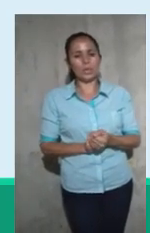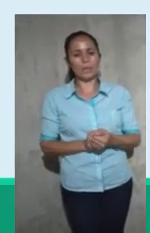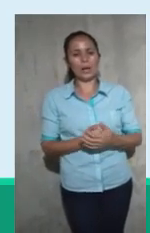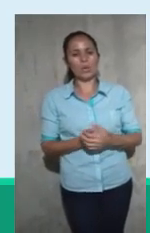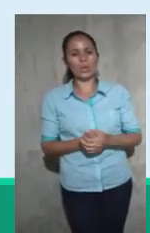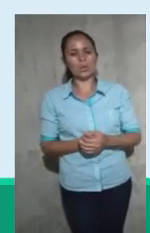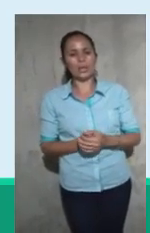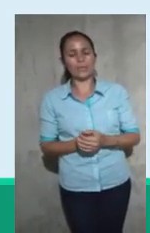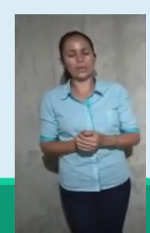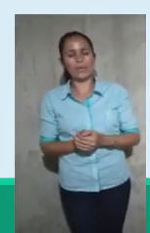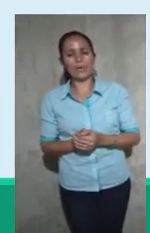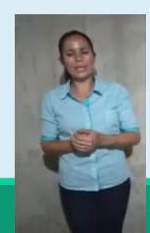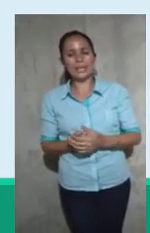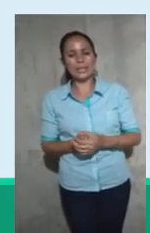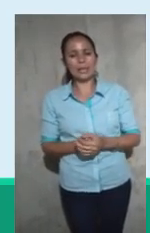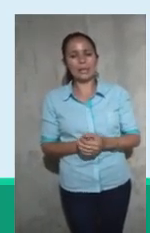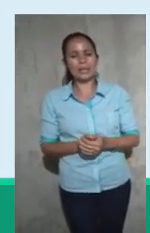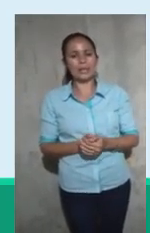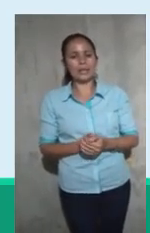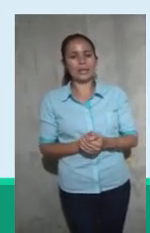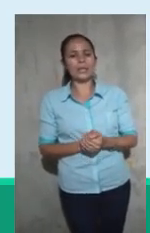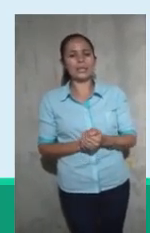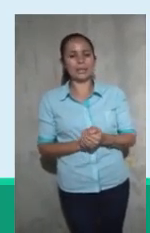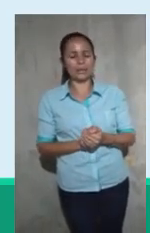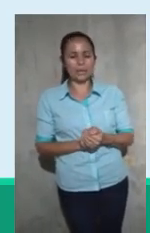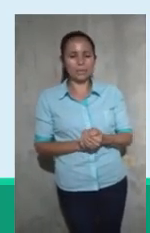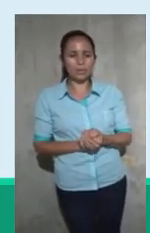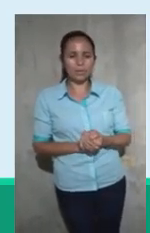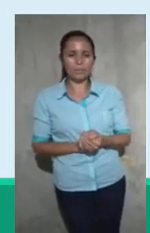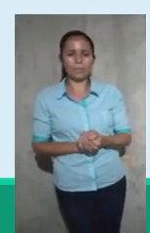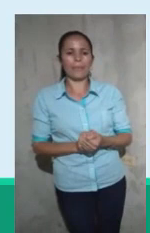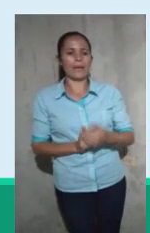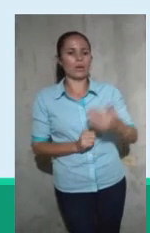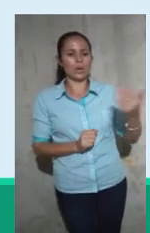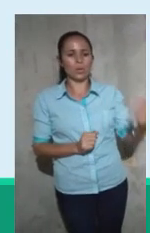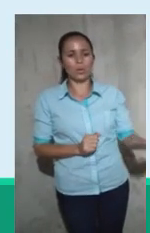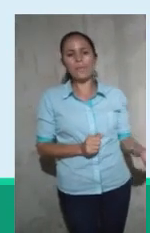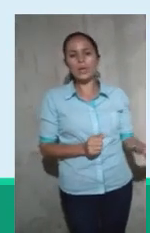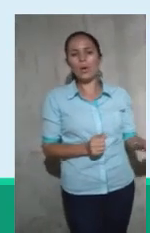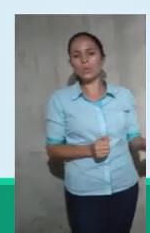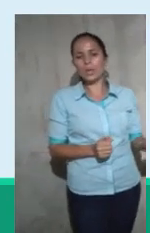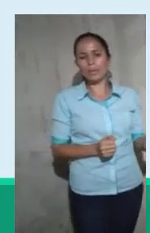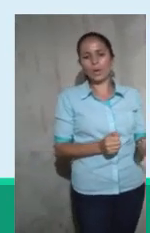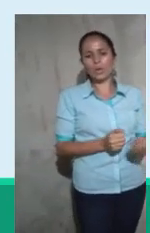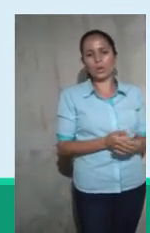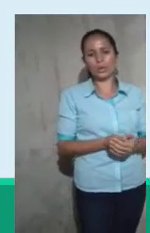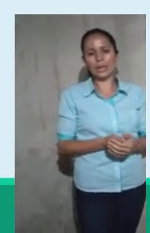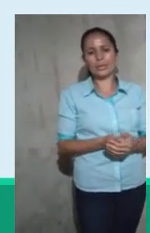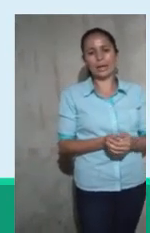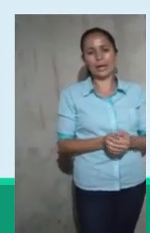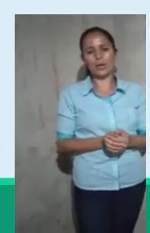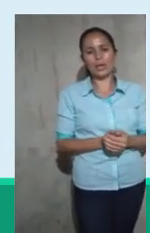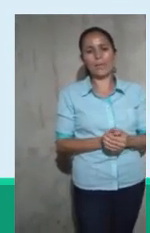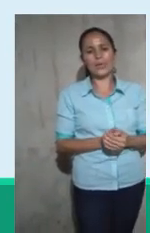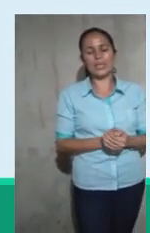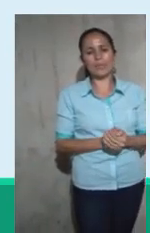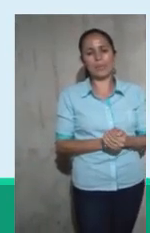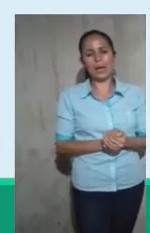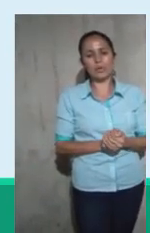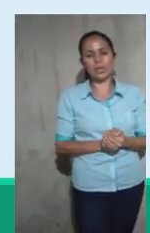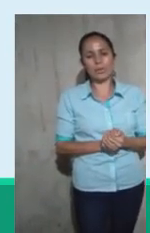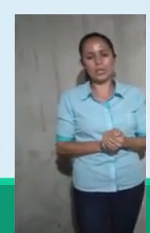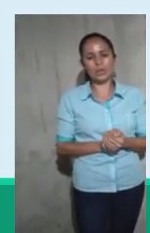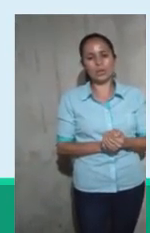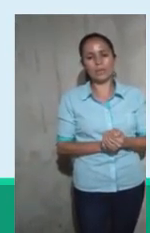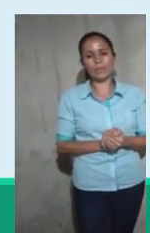Gratificación, un trabajo en donde te feliciten y te den incentivos. En lo económico, un trabajo en donde el salario es la